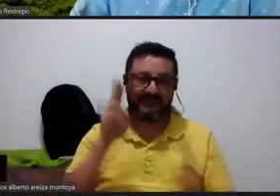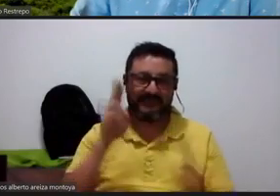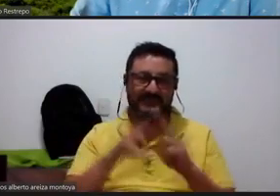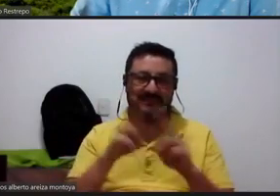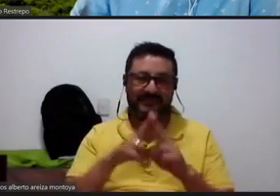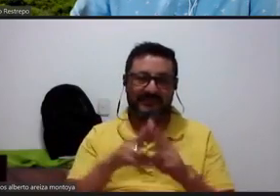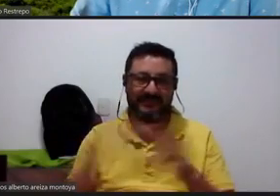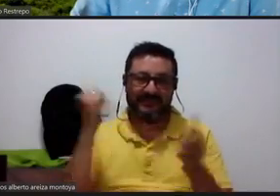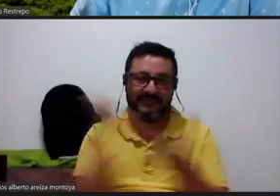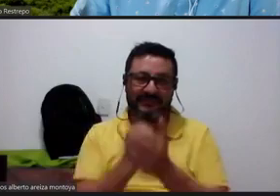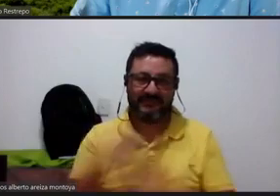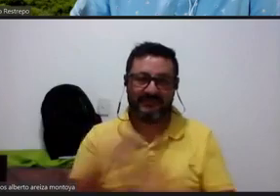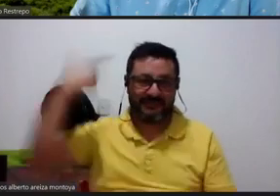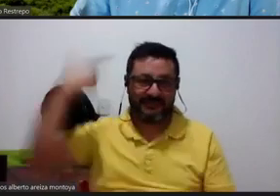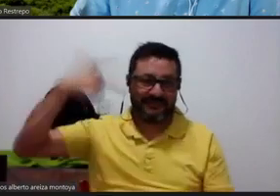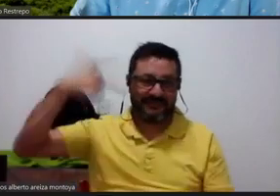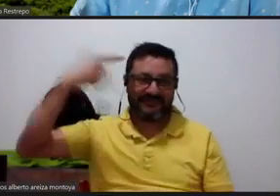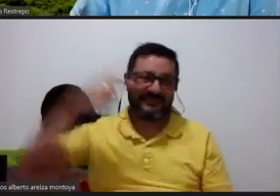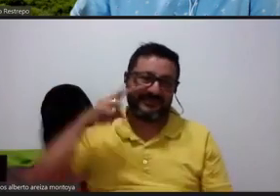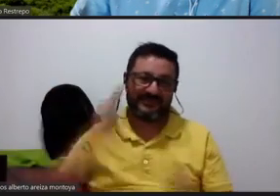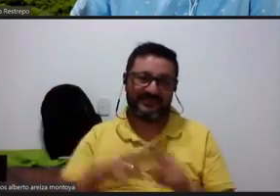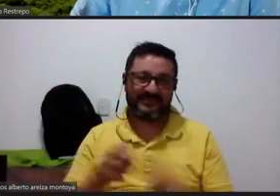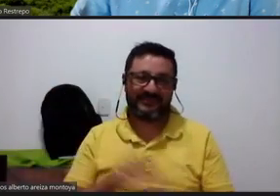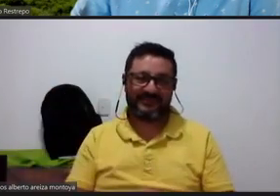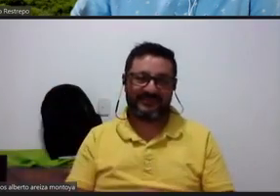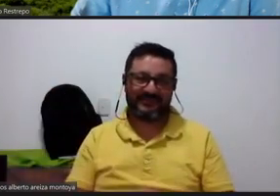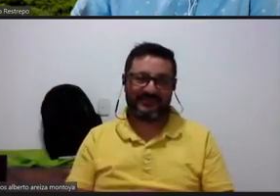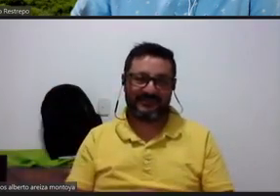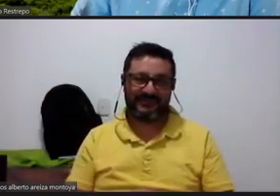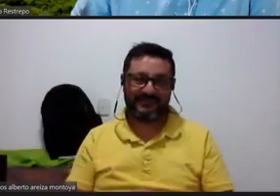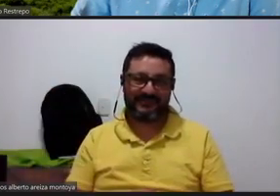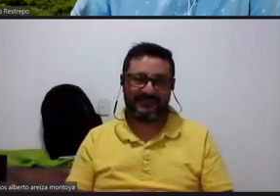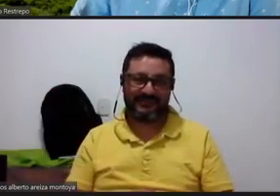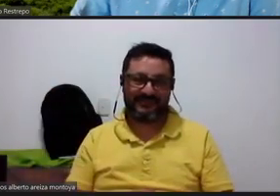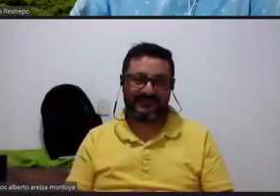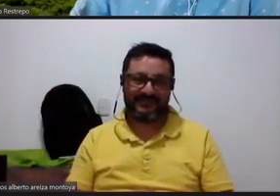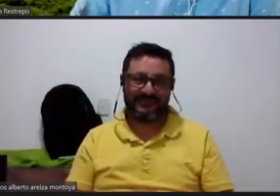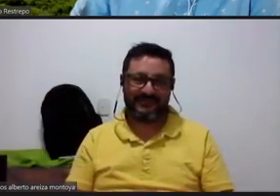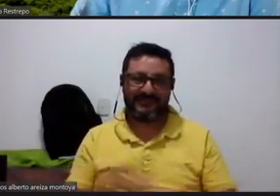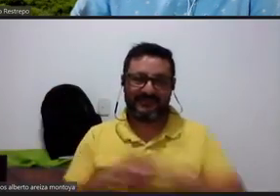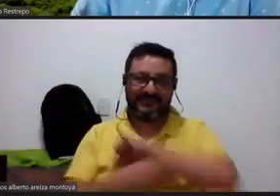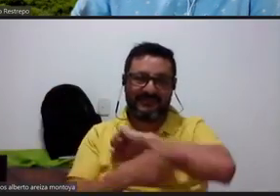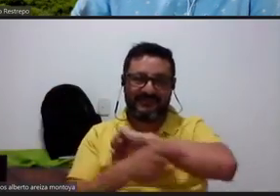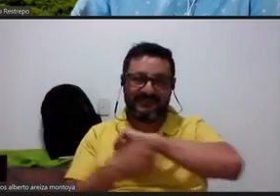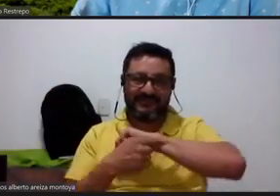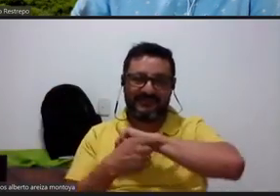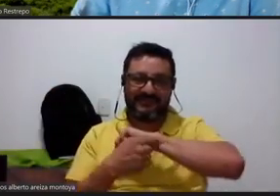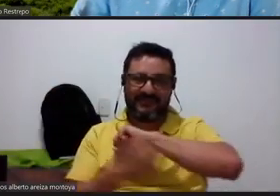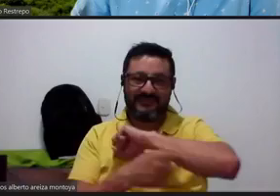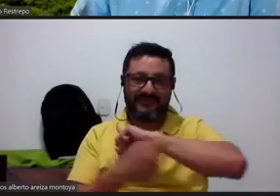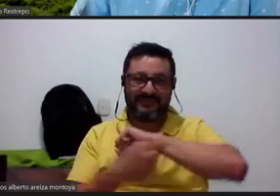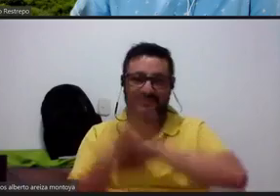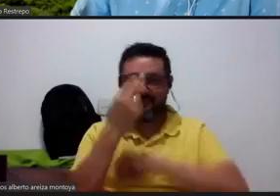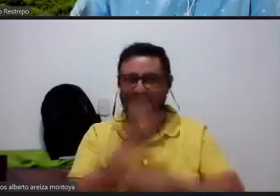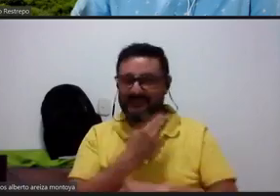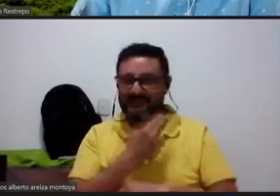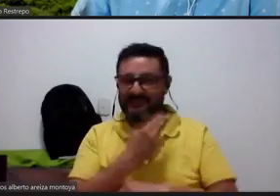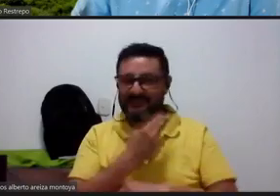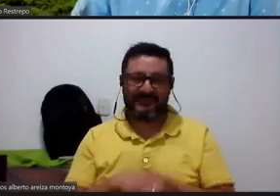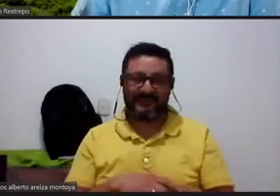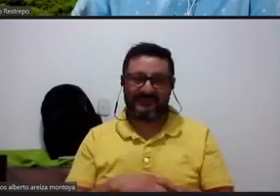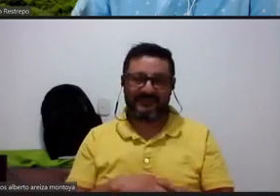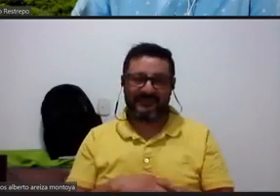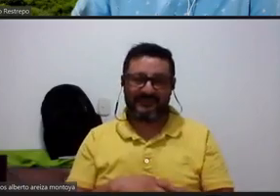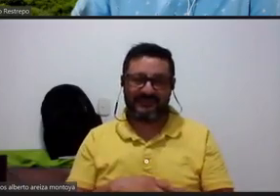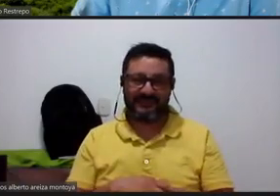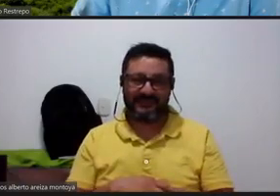el 2012. Entonces, también fue el tatuaje también fue como un compromiso. Me lo hice obviamente